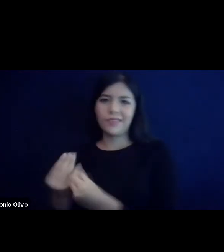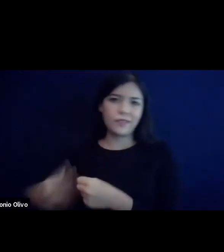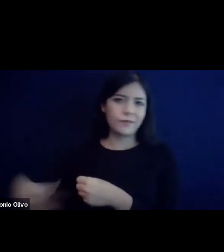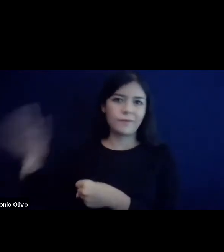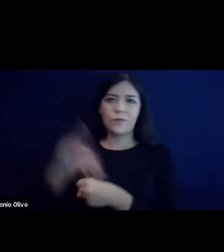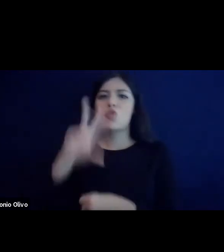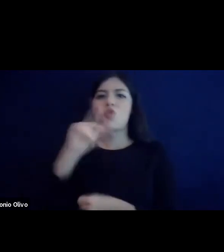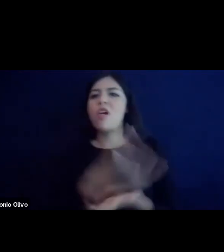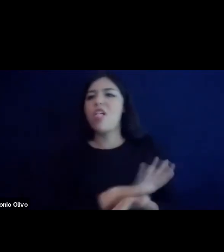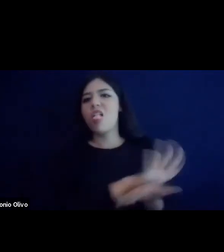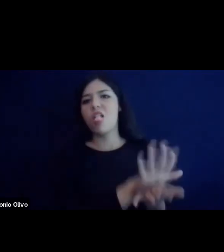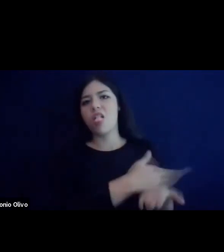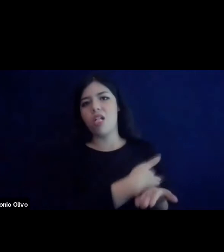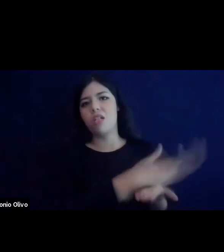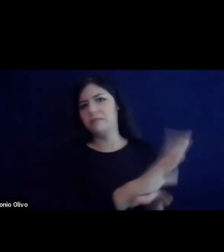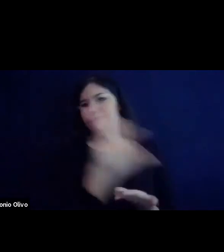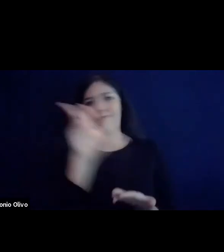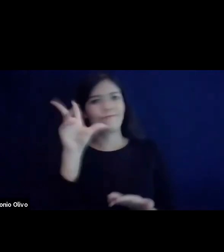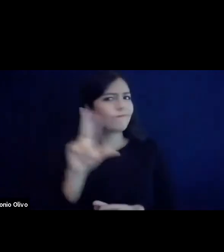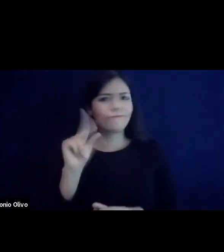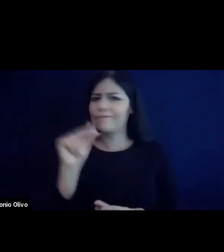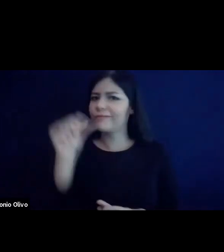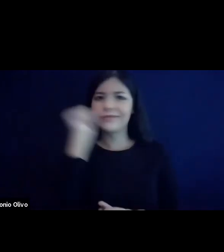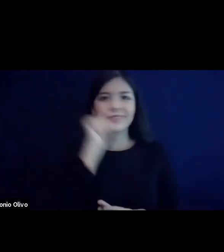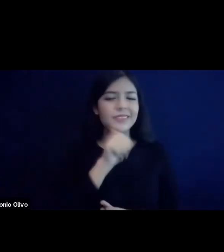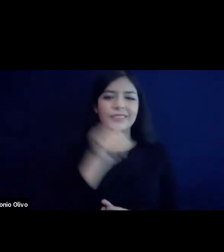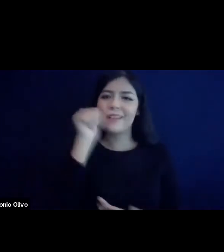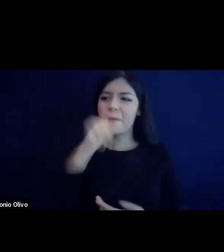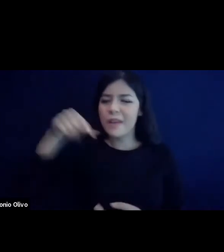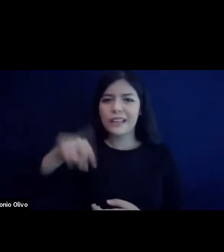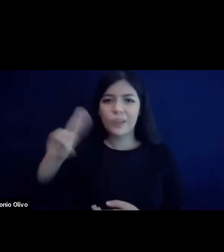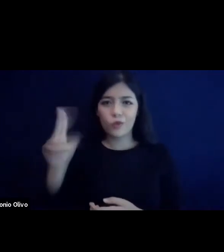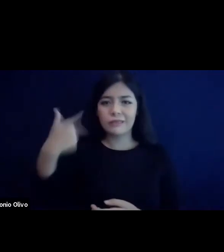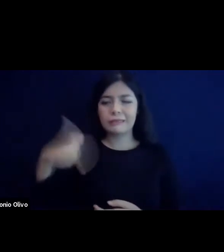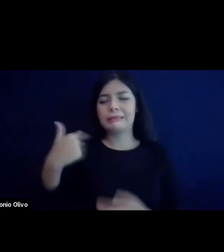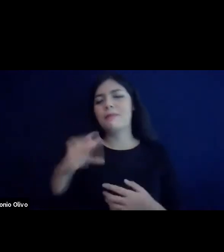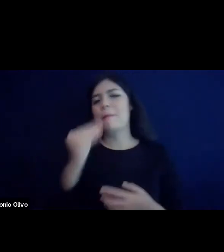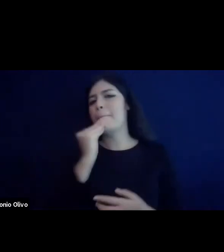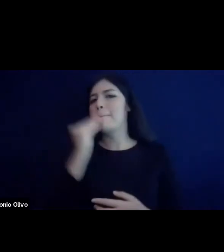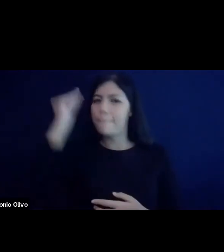discriminados, relegados, ¿no? Segregados. Ha sido una experiencia muy grata.